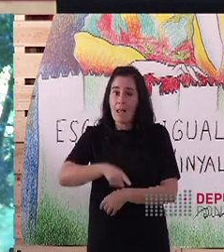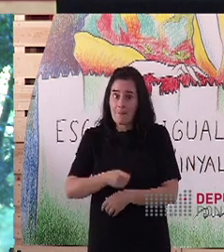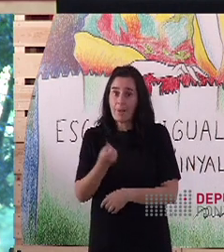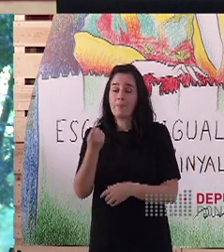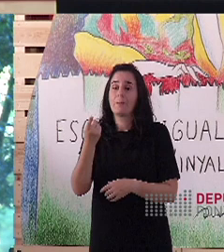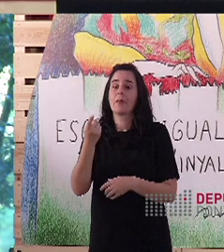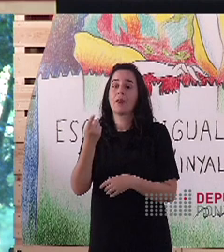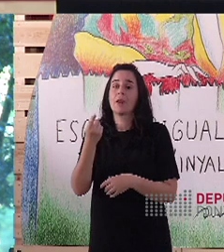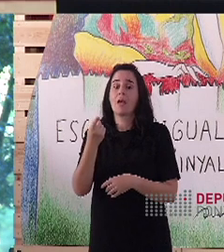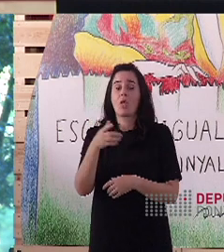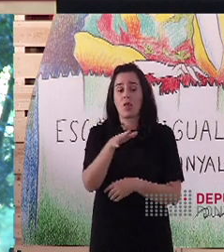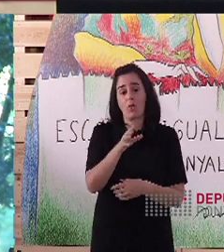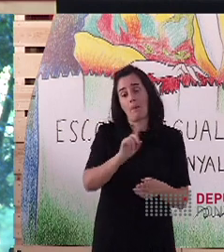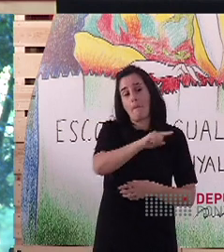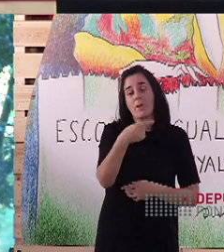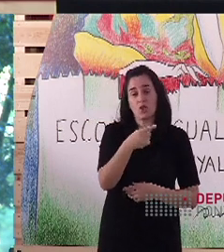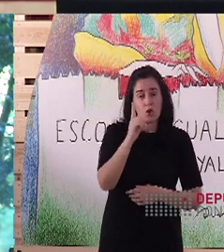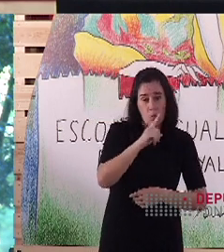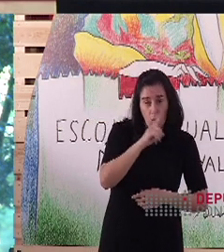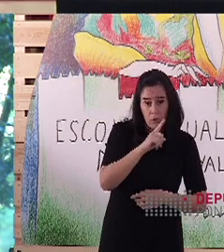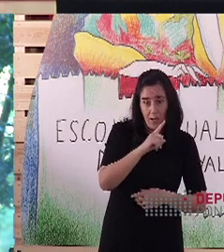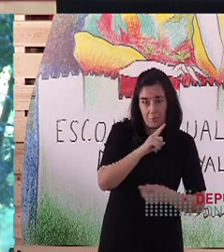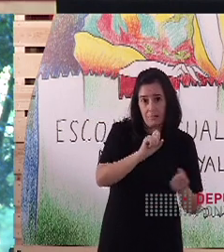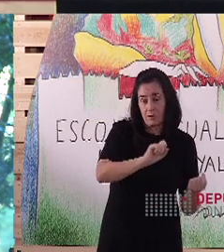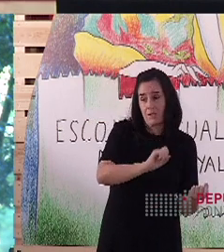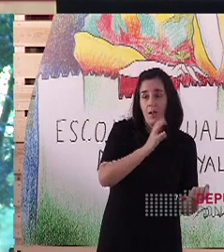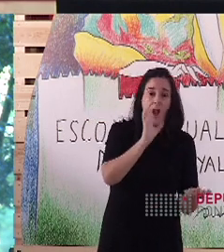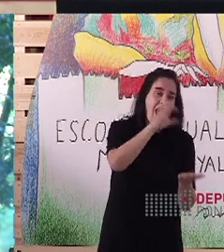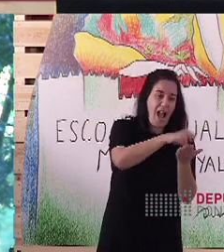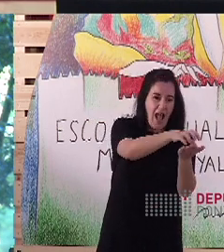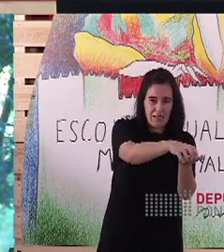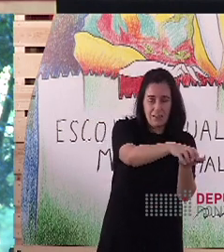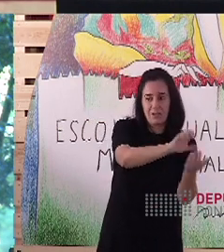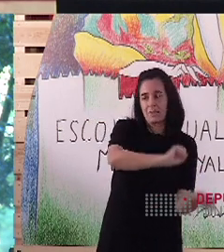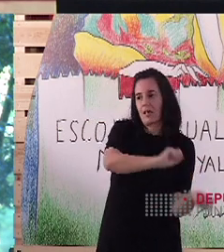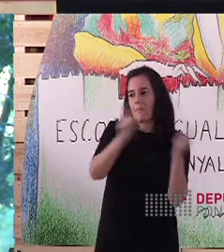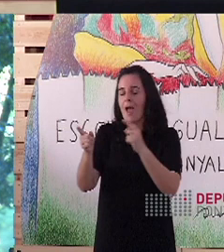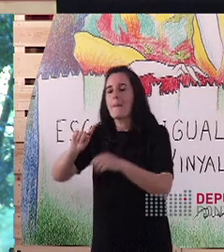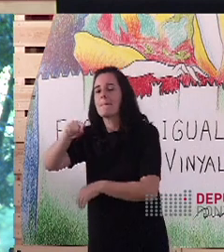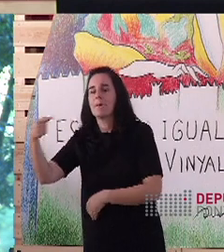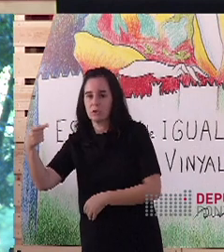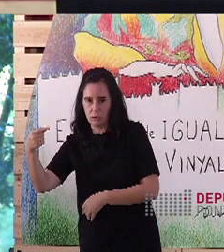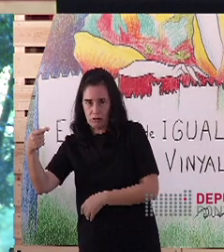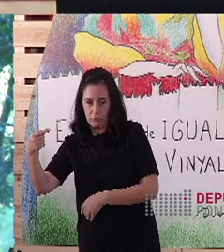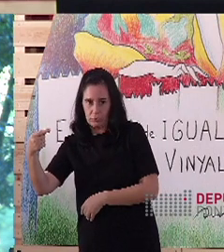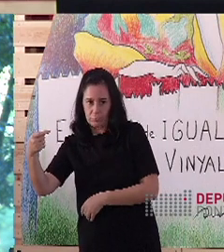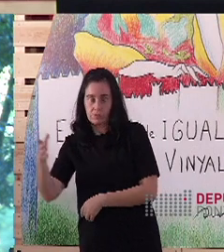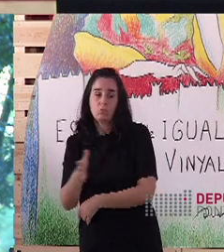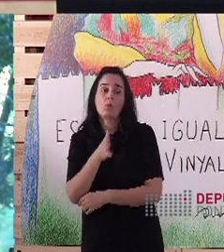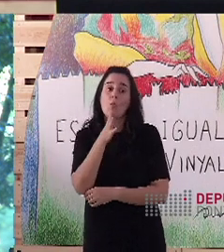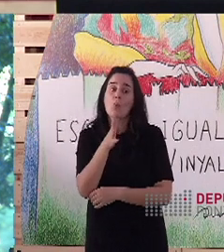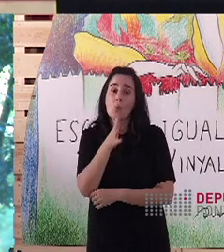desplazamiento desde los burdeles hasta los pisos. Entre otras razones, porque la industria,